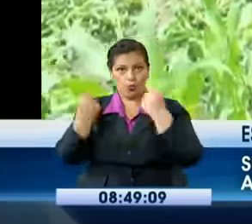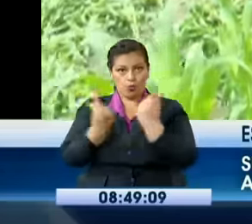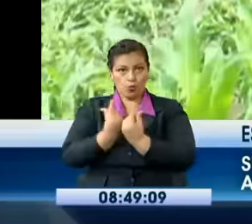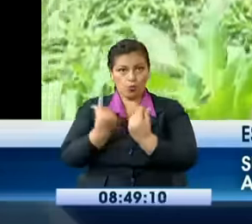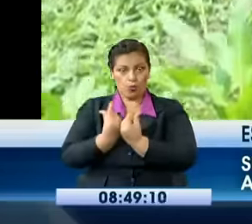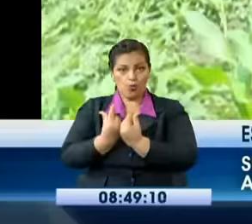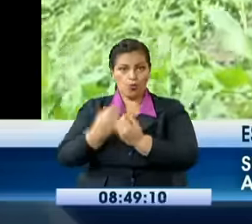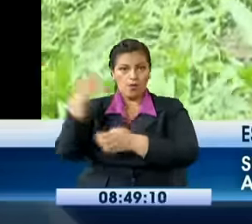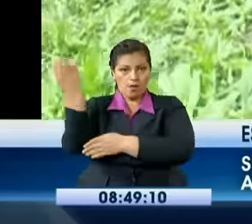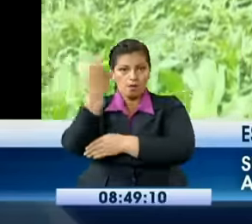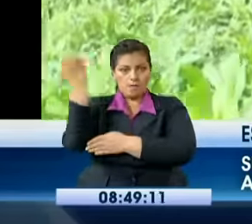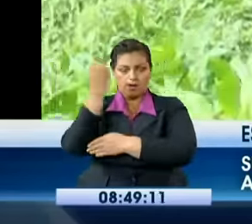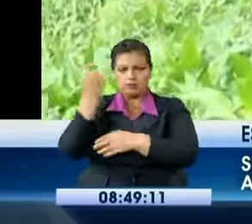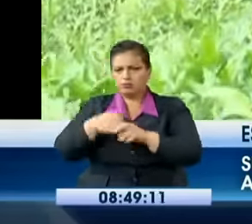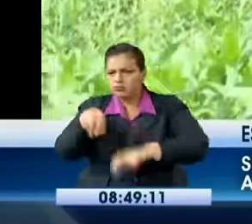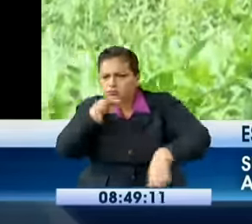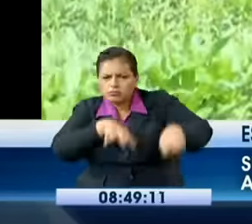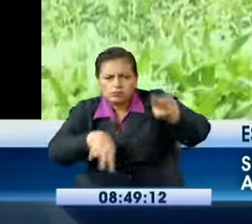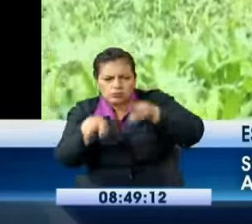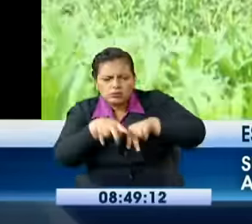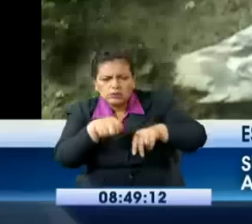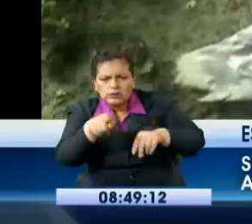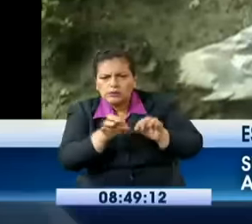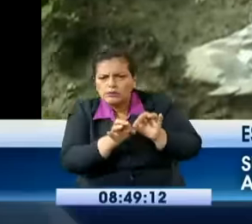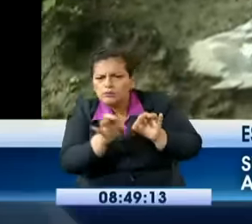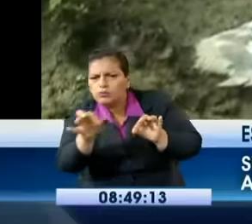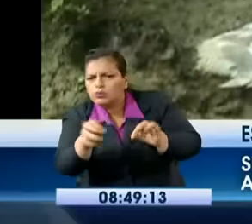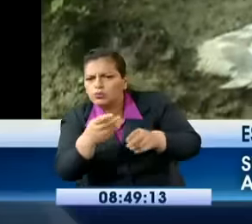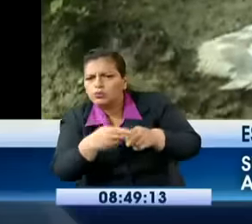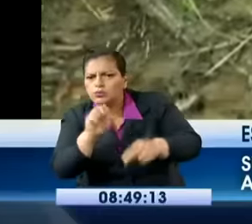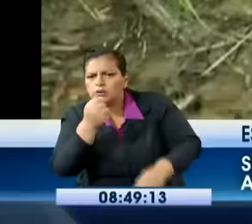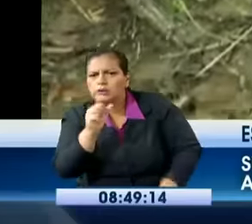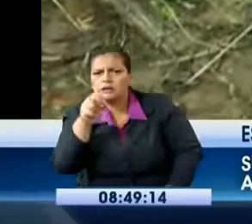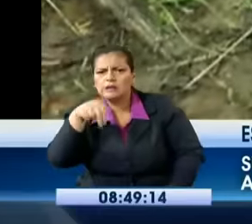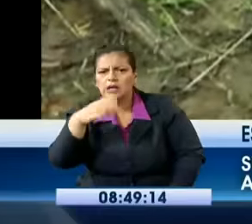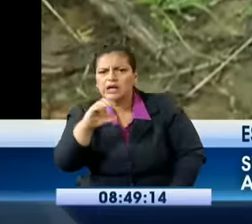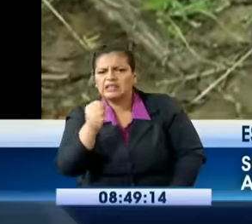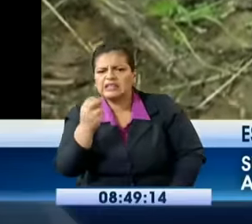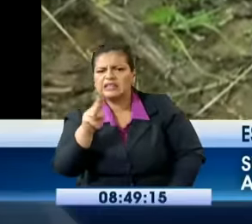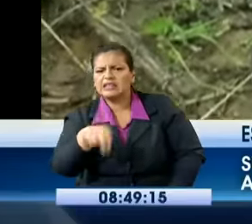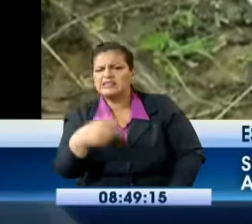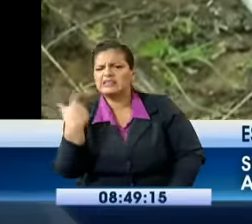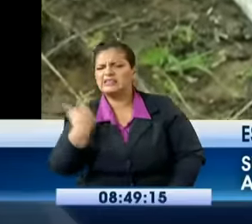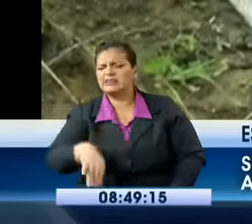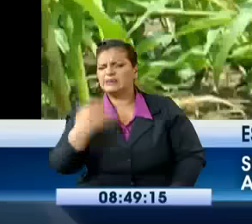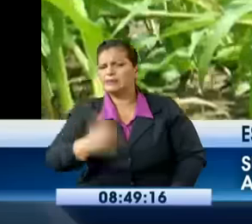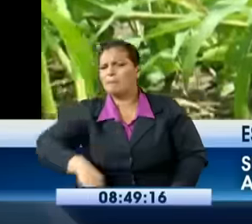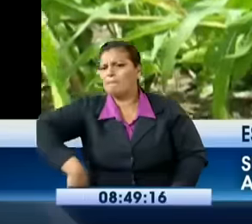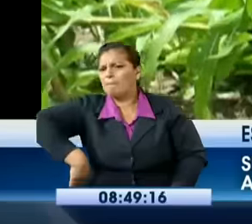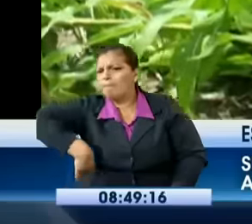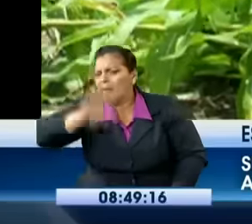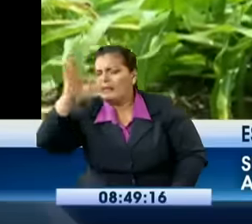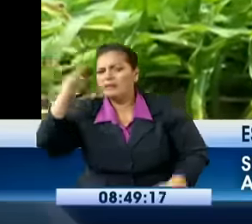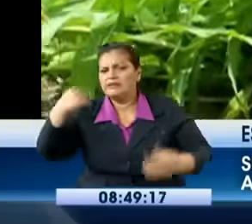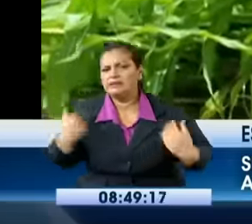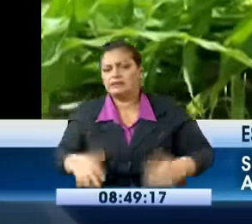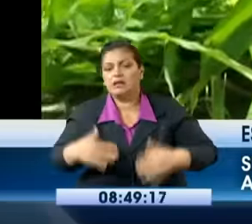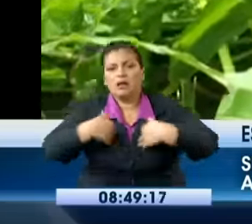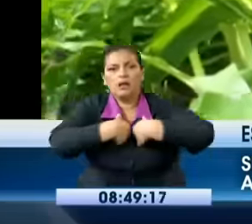más perjudicados, con pérdidas de viviendas y cultivos y hasta animales muertos tras el fuerte aguacero. Yo calculo